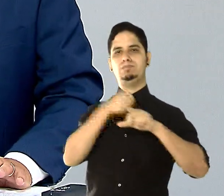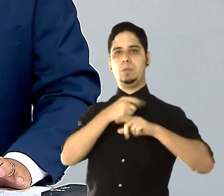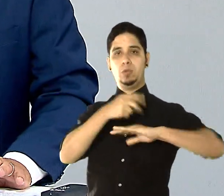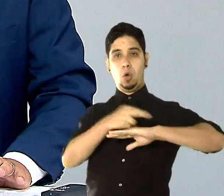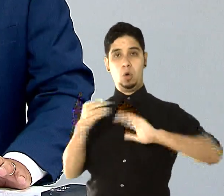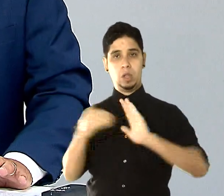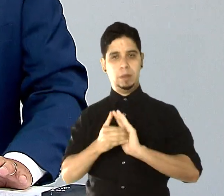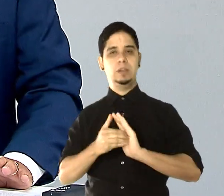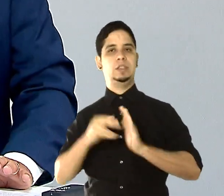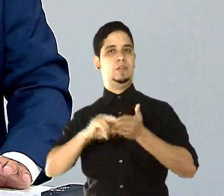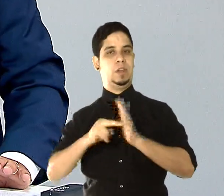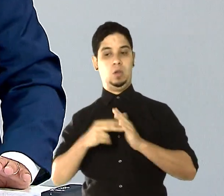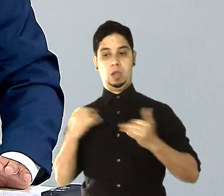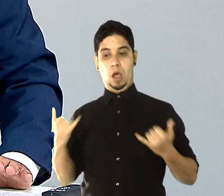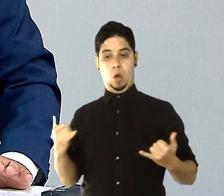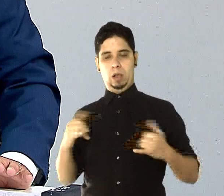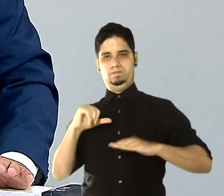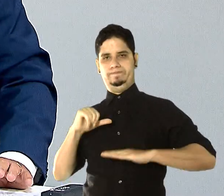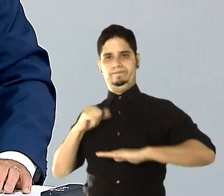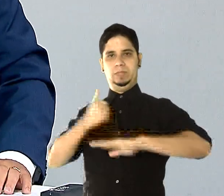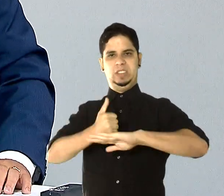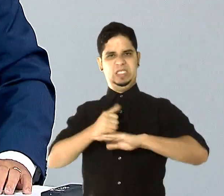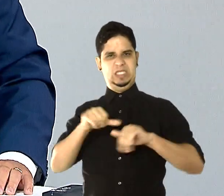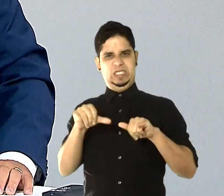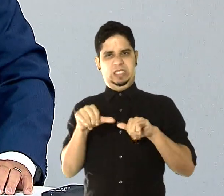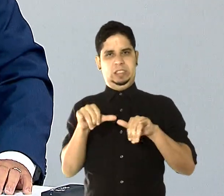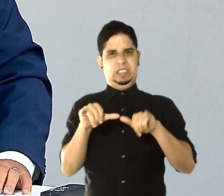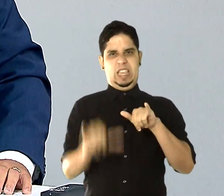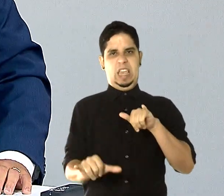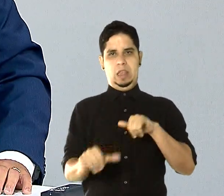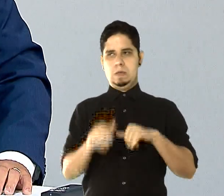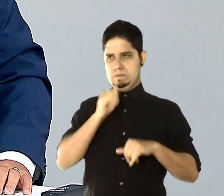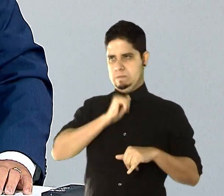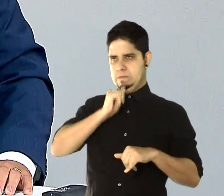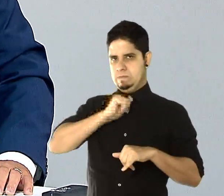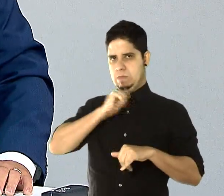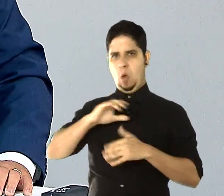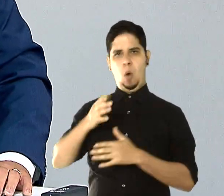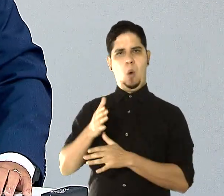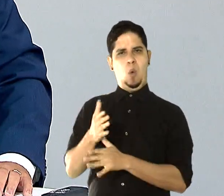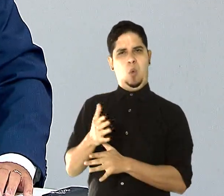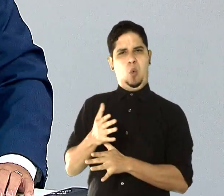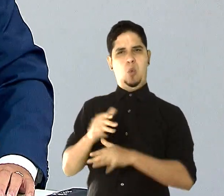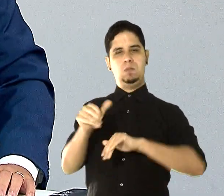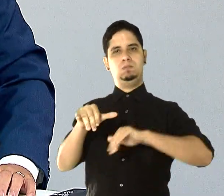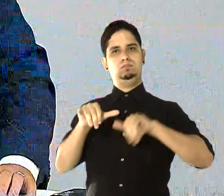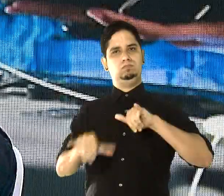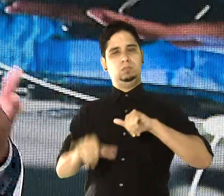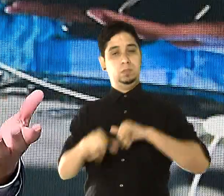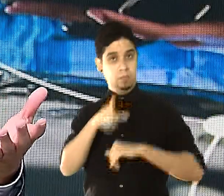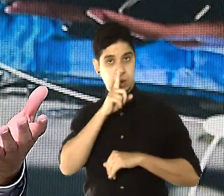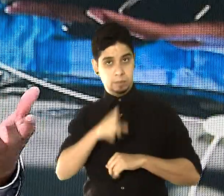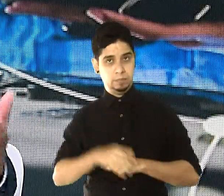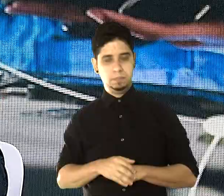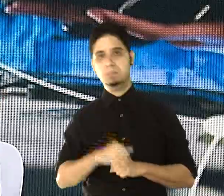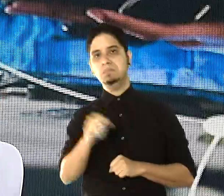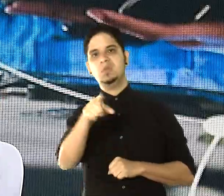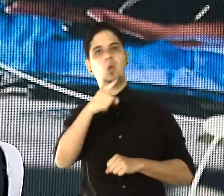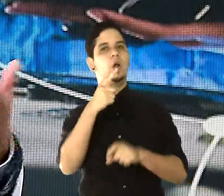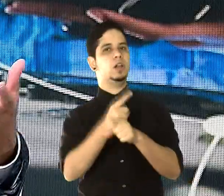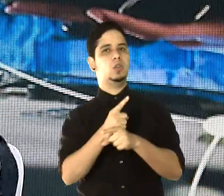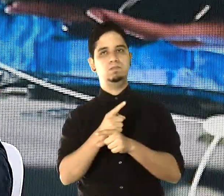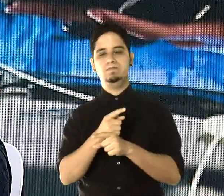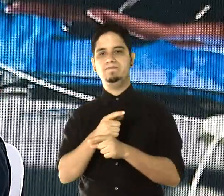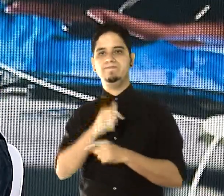que se reconstruye pueda permanecer, pueda soportar otro fenómeno atmosférico. Que sea resiliente, ese es el